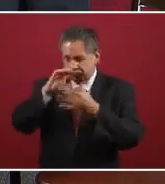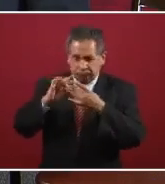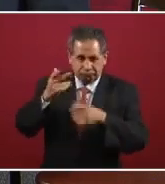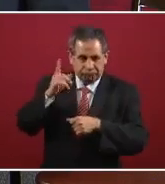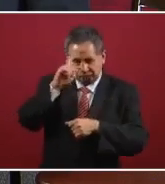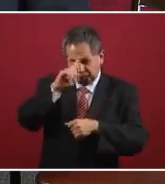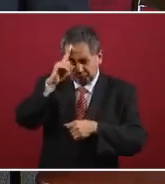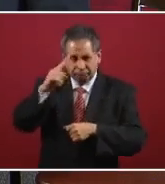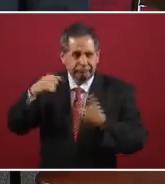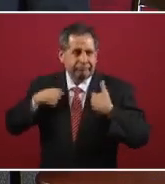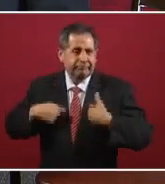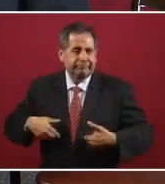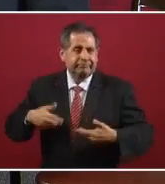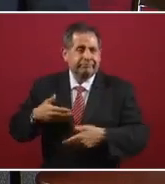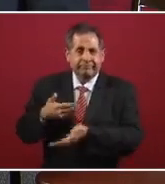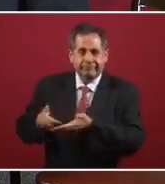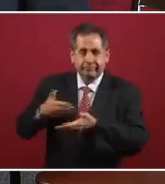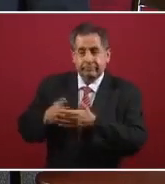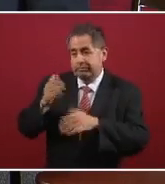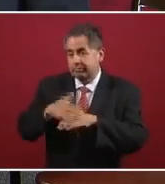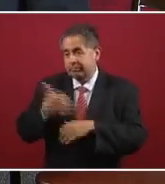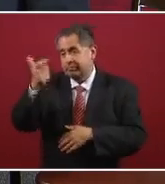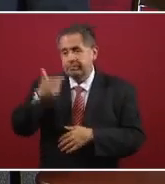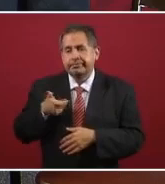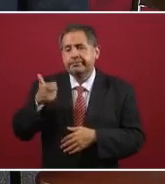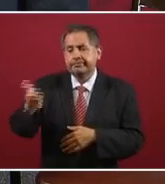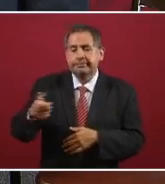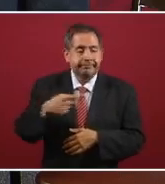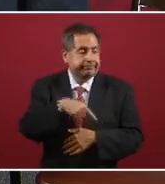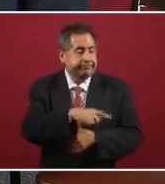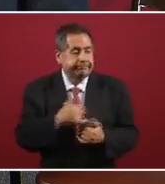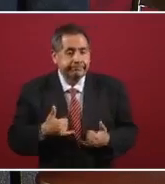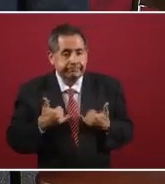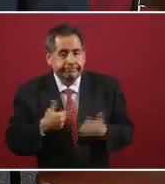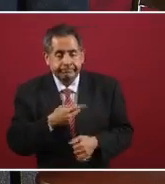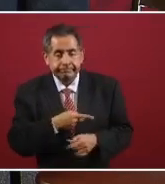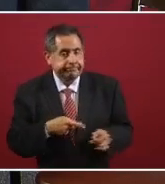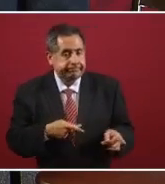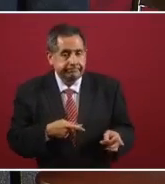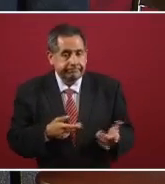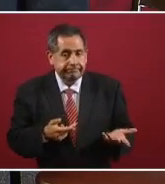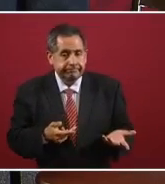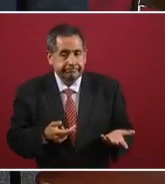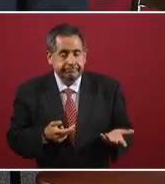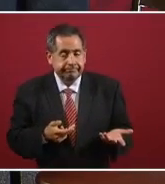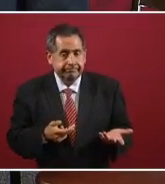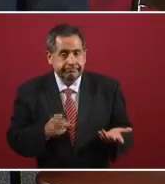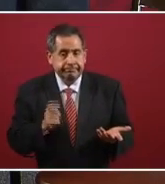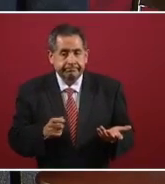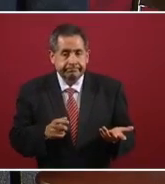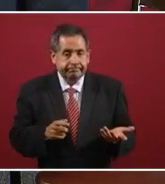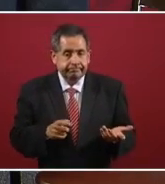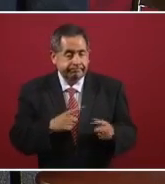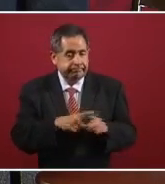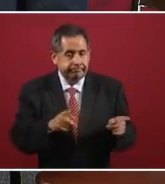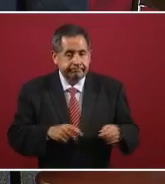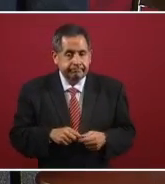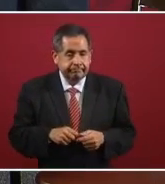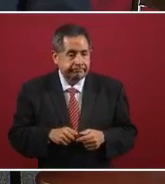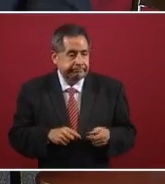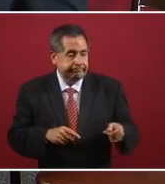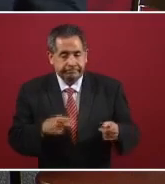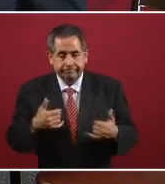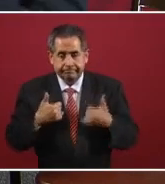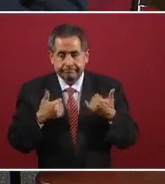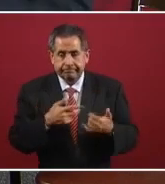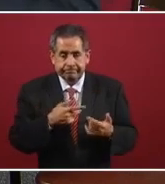clínicas especializadas que tienen alto costo. Los jóvenes, los niños que, digamos, tienen una situación precaria,